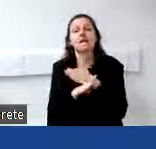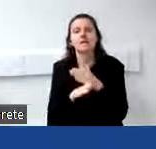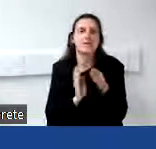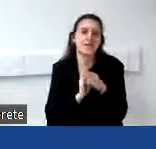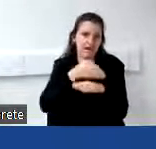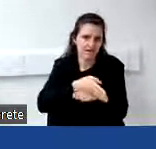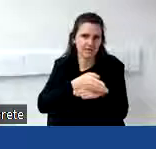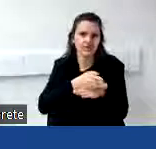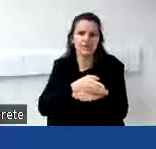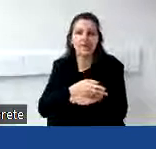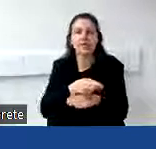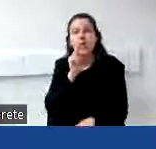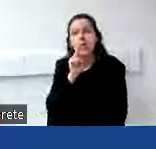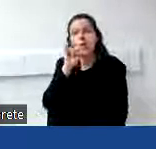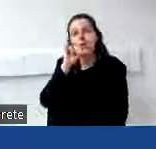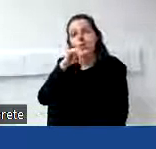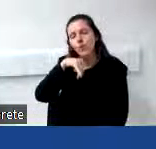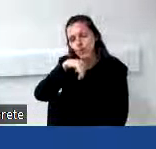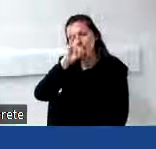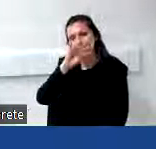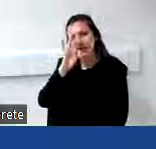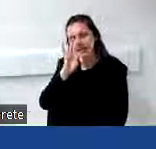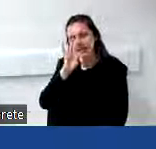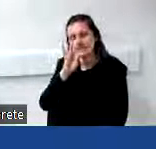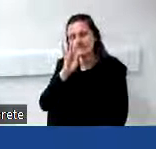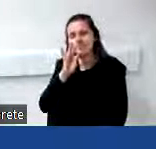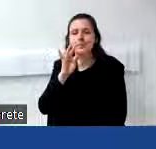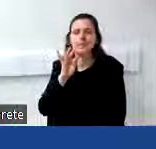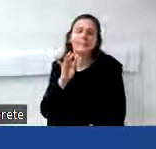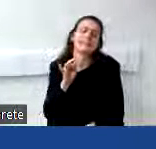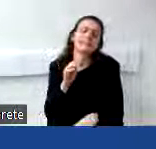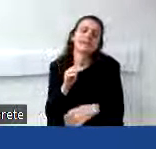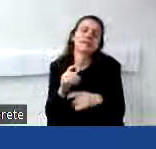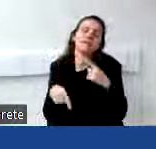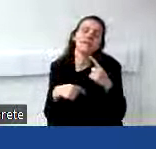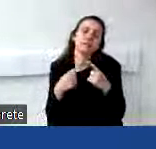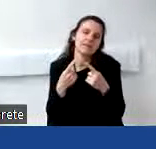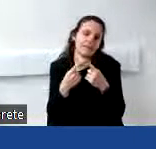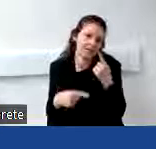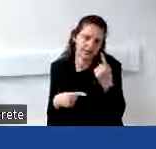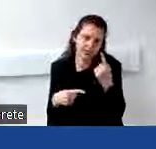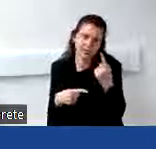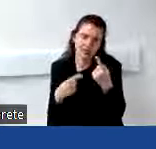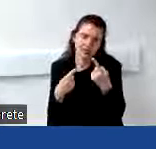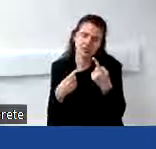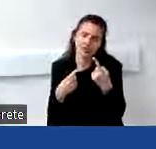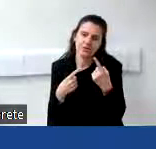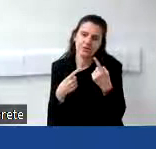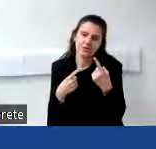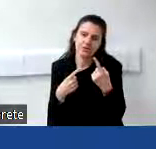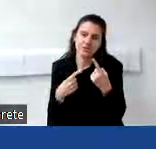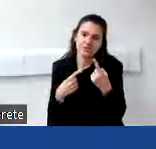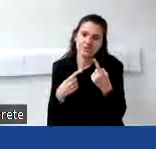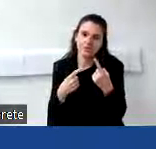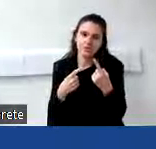engloba distintas normas en lo que refiere a accesibilidad física, la accesibilidad de la información, la comunicación, en la accesibilidad cognitiva